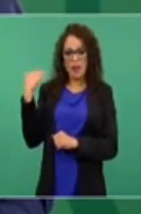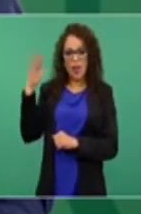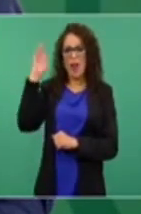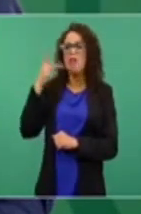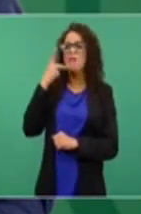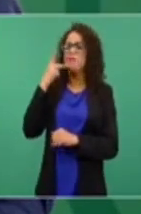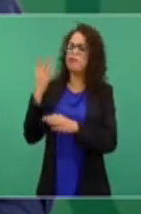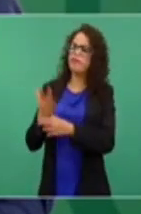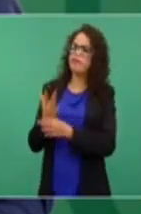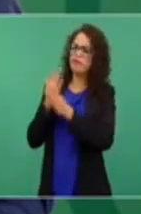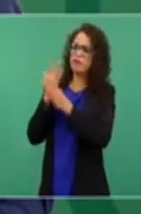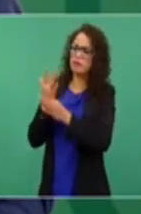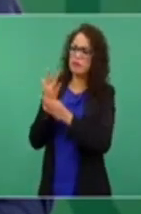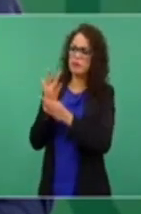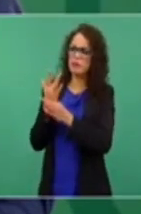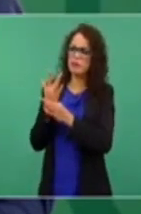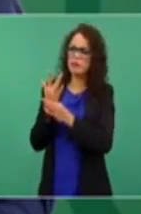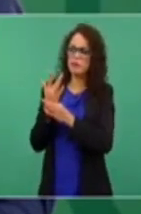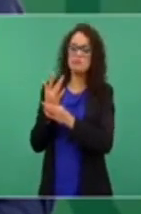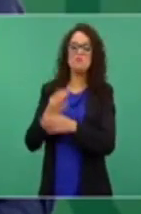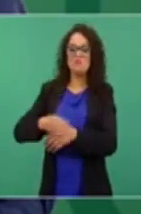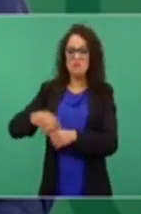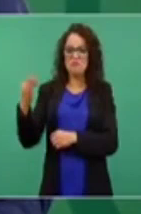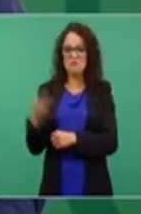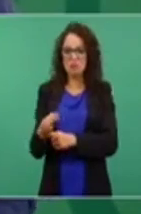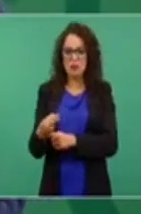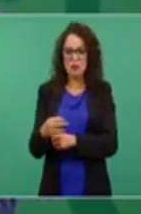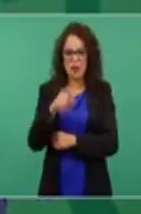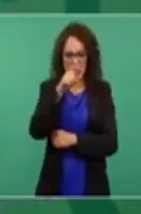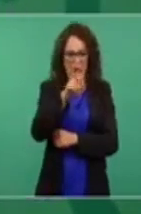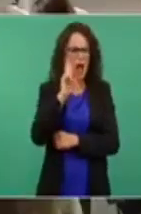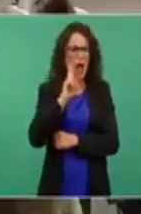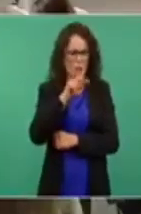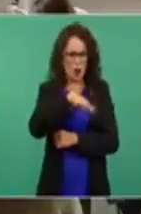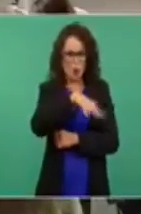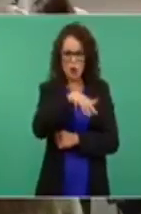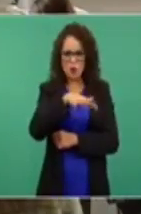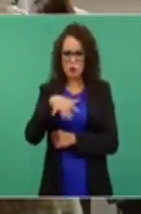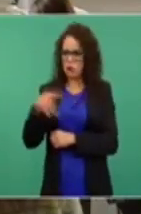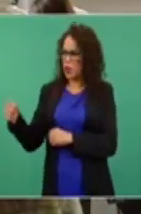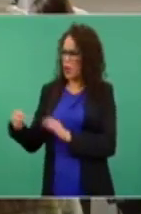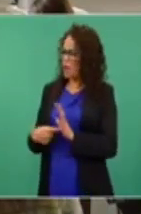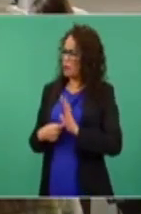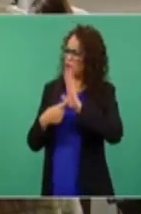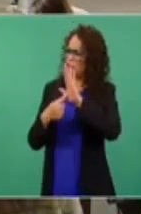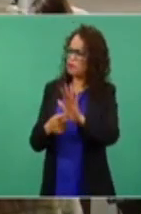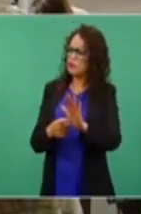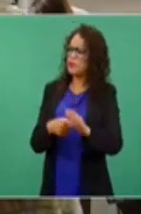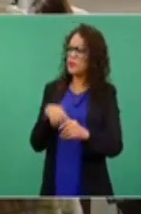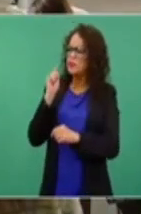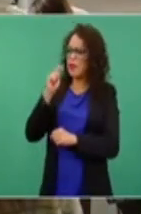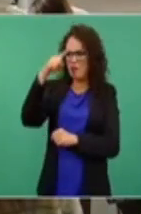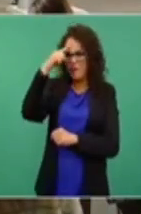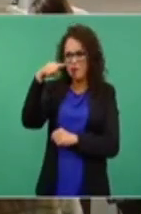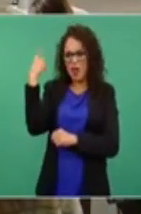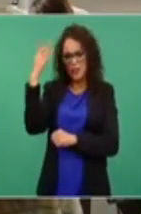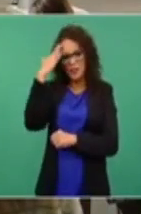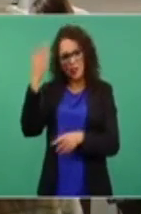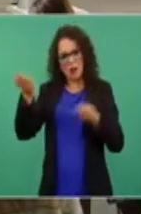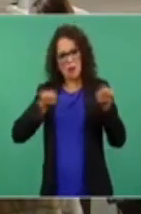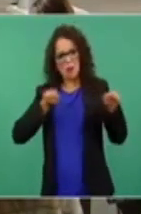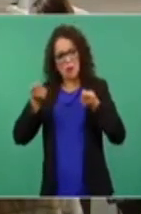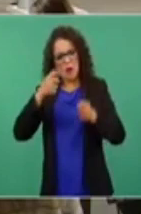A ver si lo encuentras, el de la frase aquella de que es muy fácil dominar a